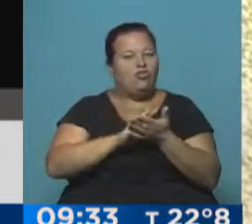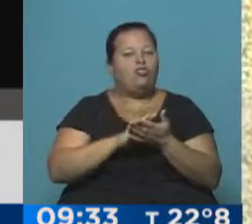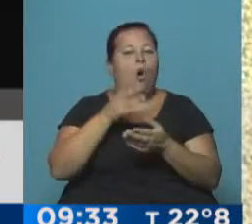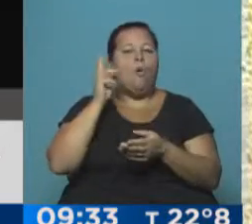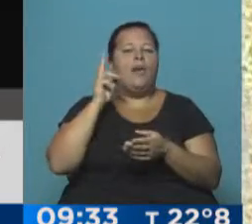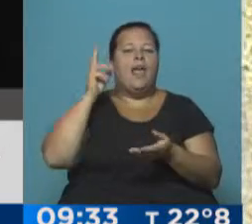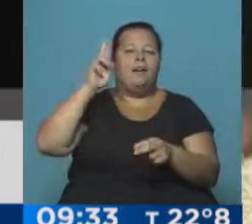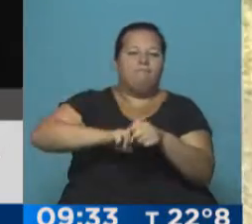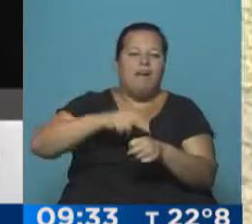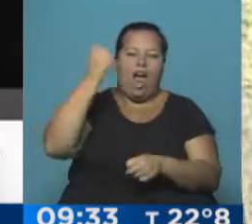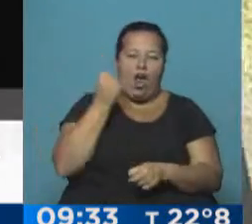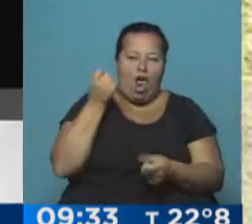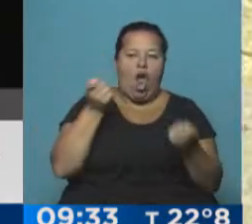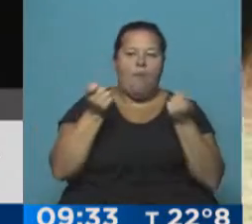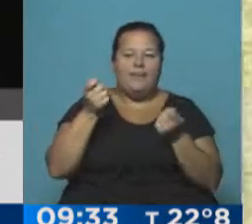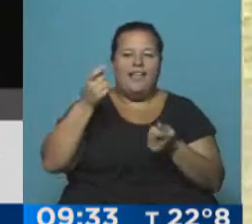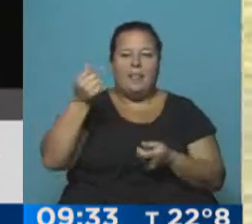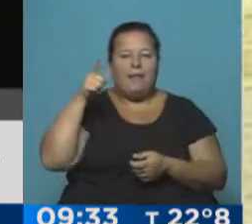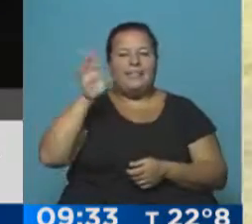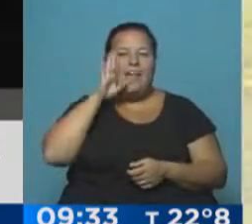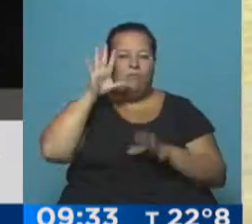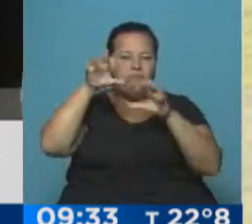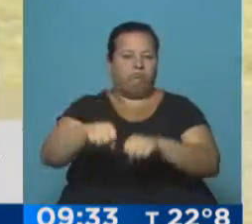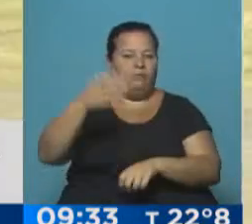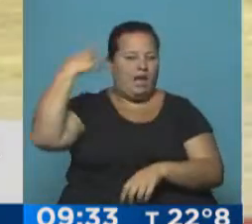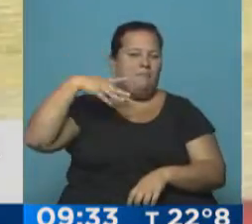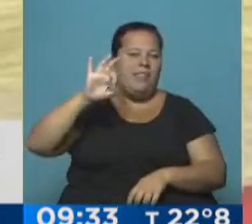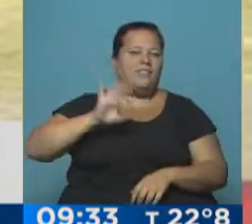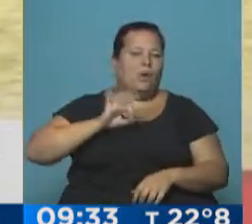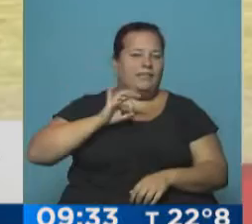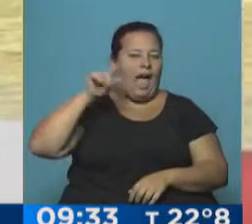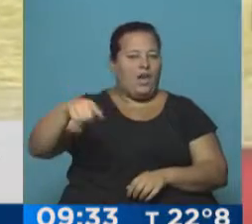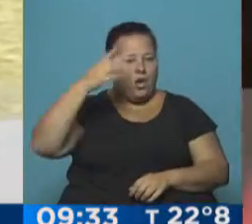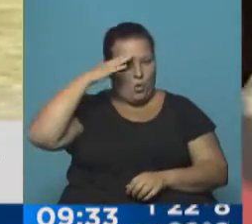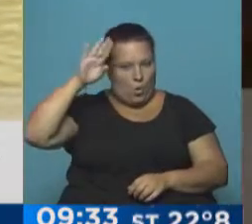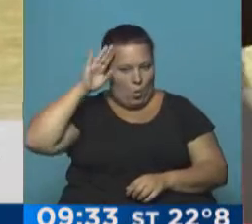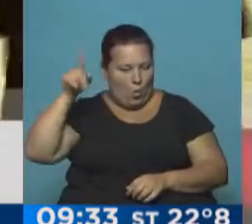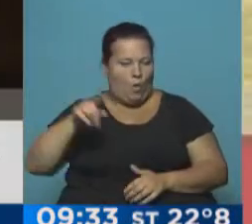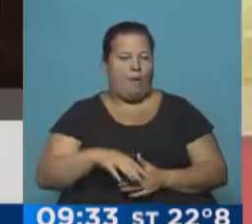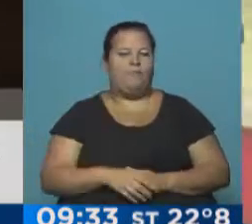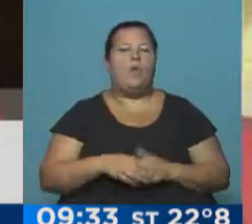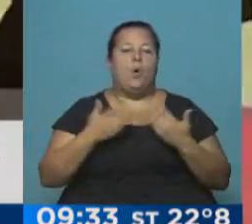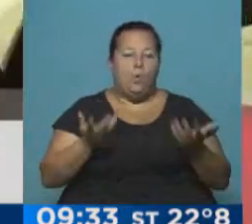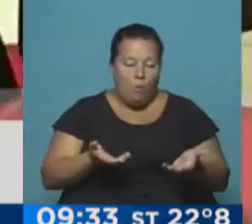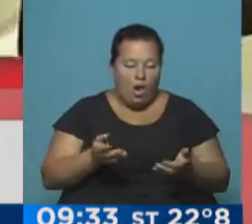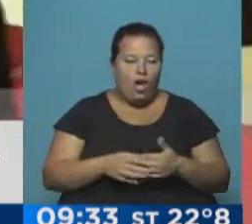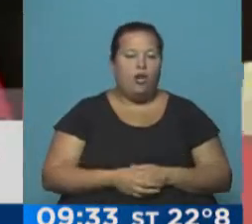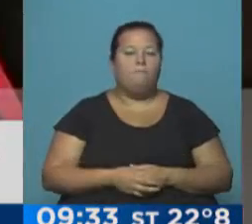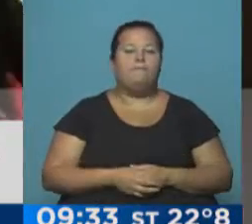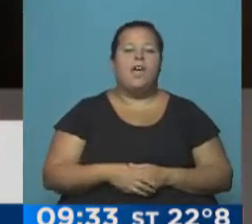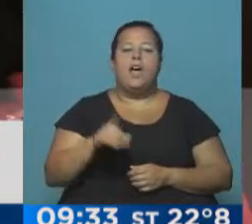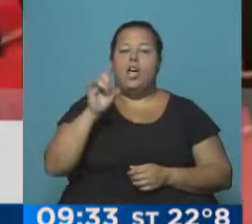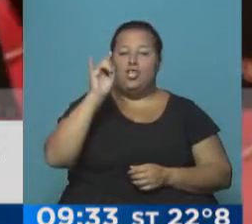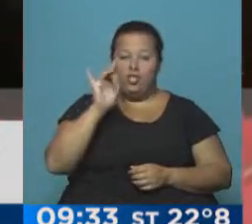económico comercial y financiero que mantiene eeuu desde hace más de medio siglo sobre la isla cubana bueno no